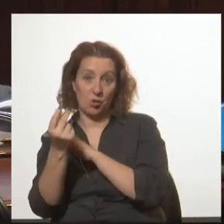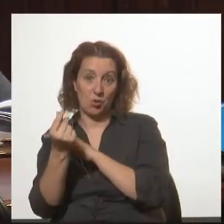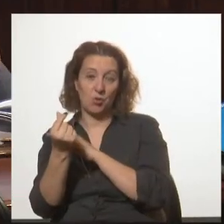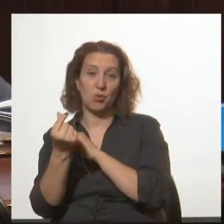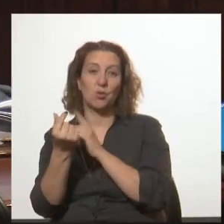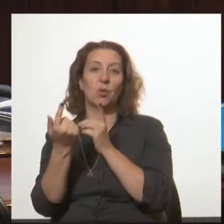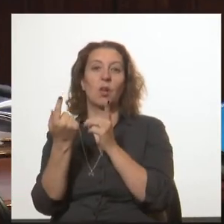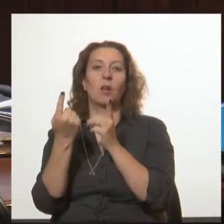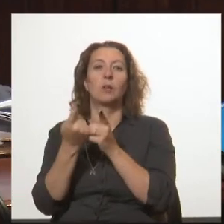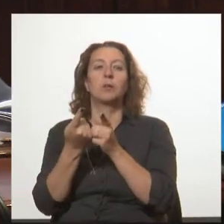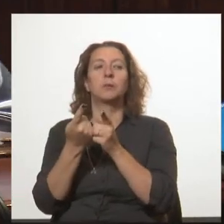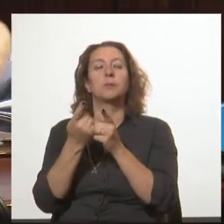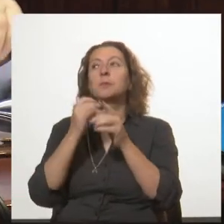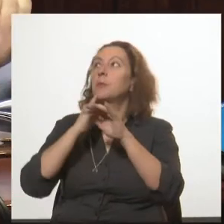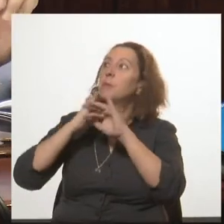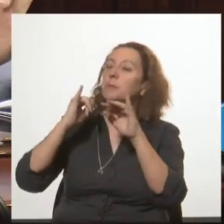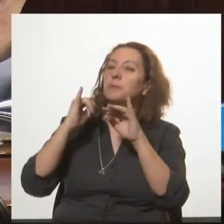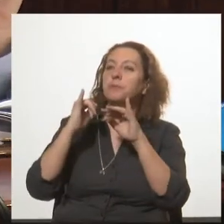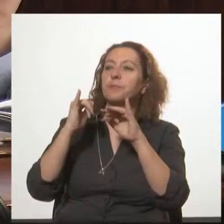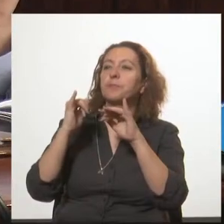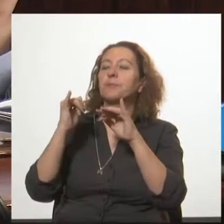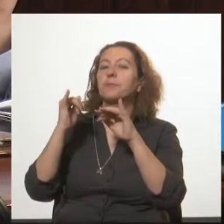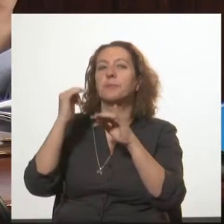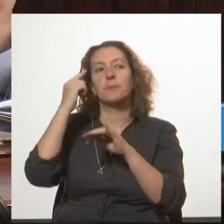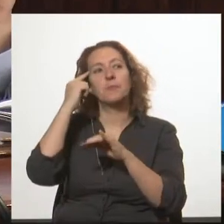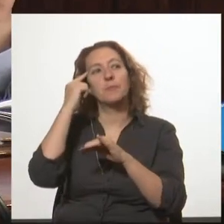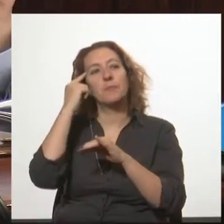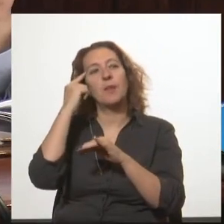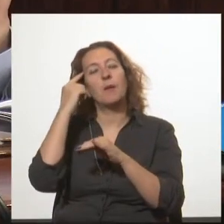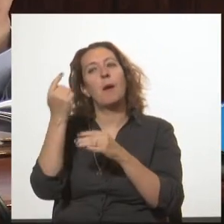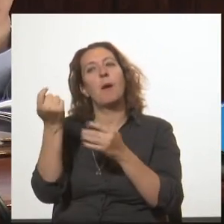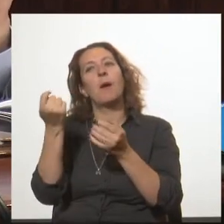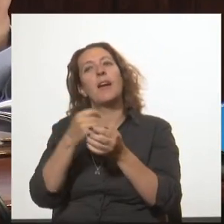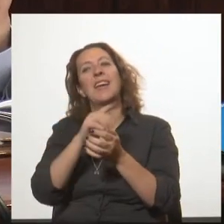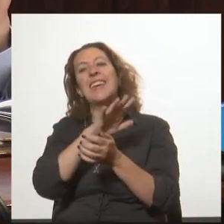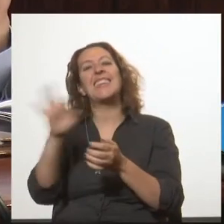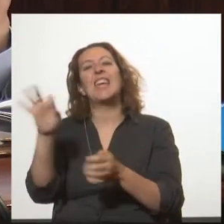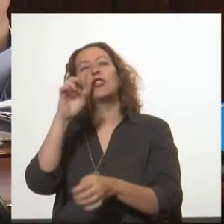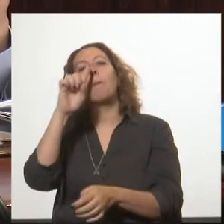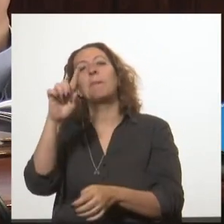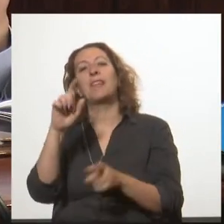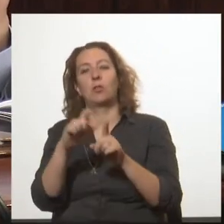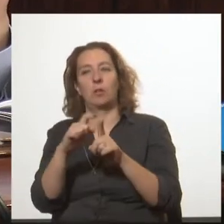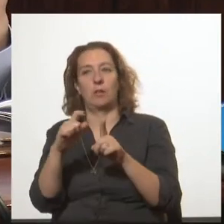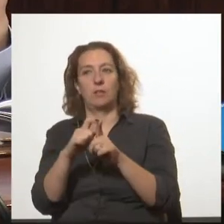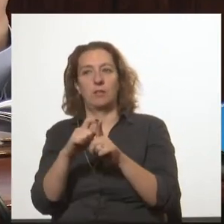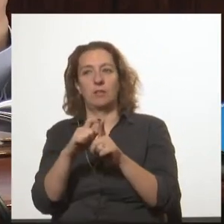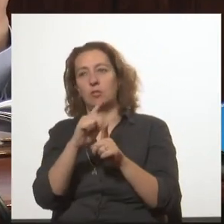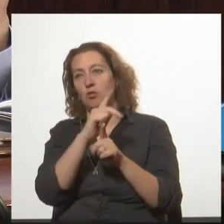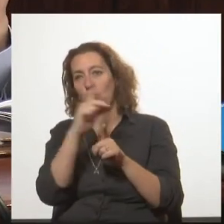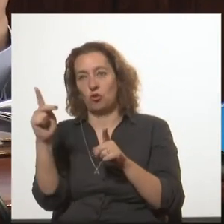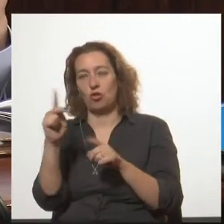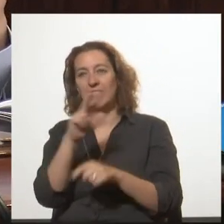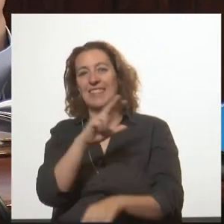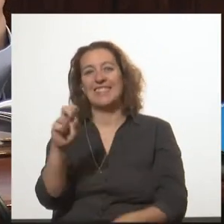sponsoreo se preveía un sponsor principal que iba a aportar 500 mil dólares 2 sponsor de 300 mil dólares cada uno